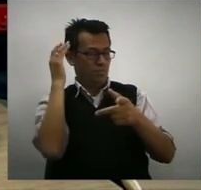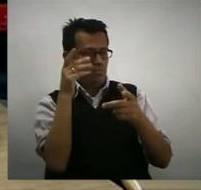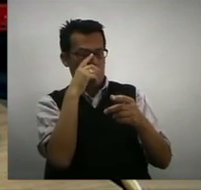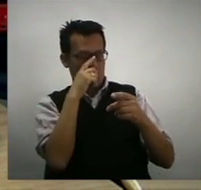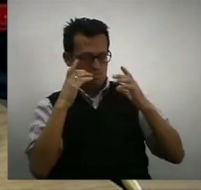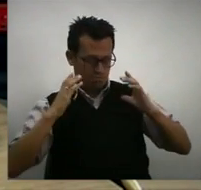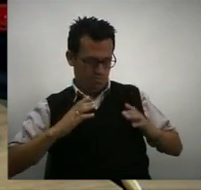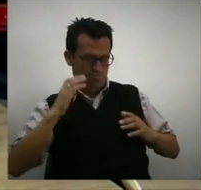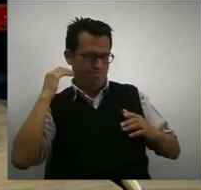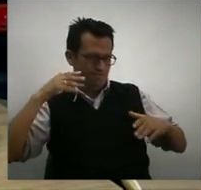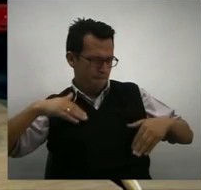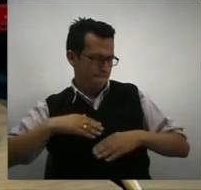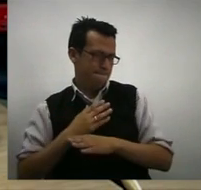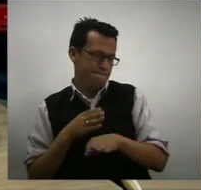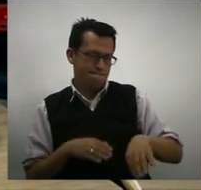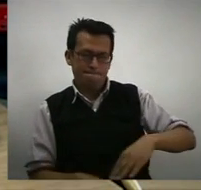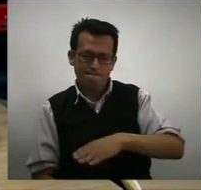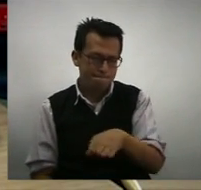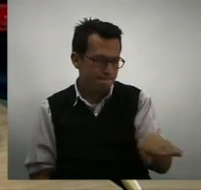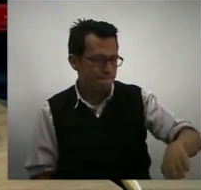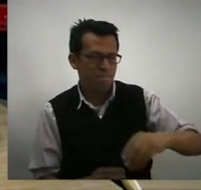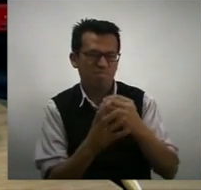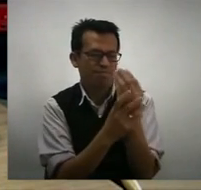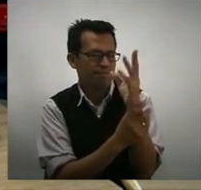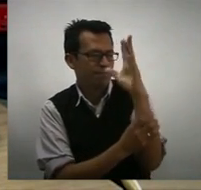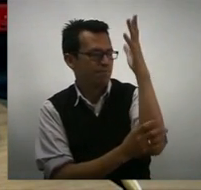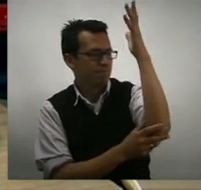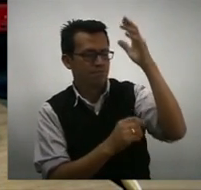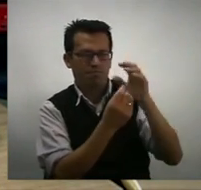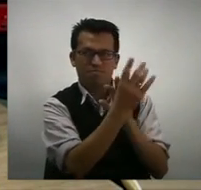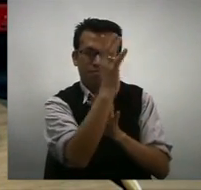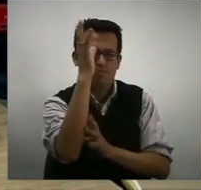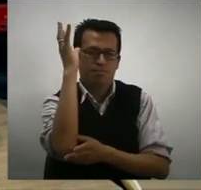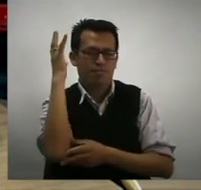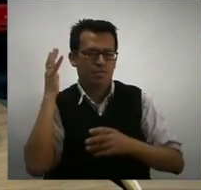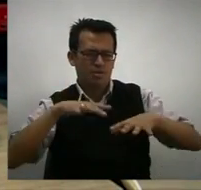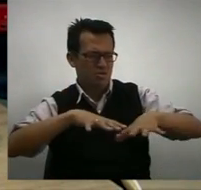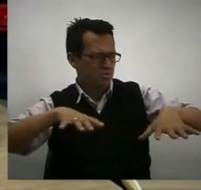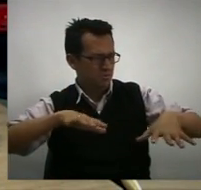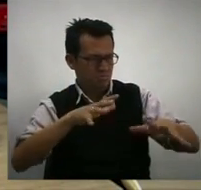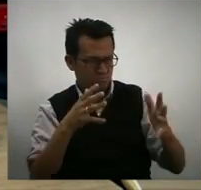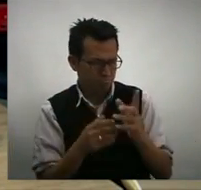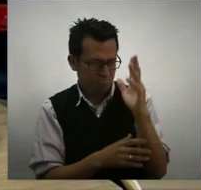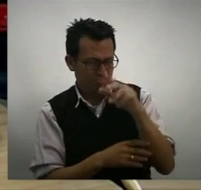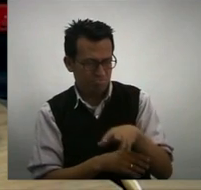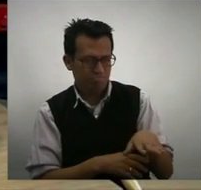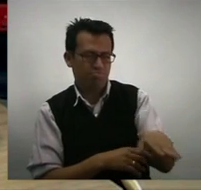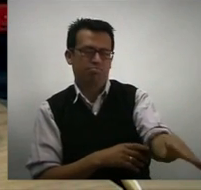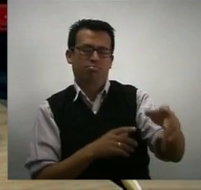colgado su cuerpo, me interné en la espesura de los bosques de Saint-Nom-la-Bréchette junto a Bataille, Klusowski y Calois